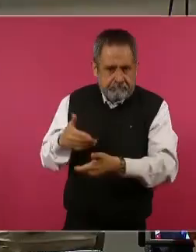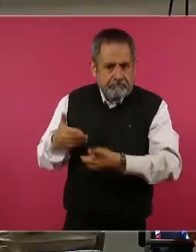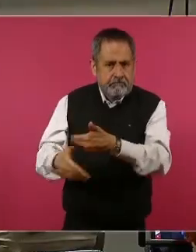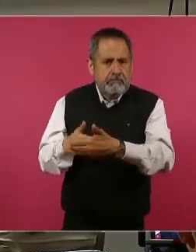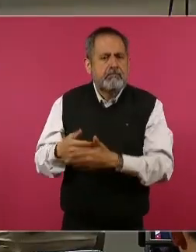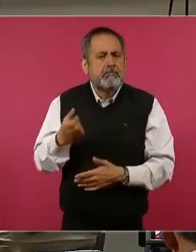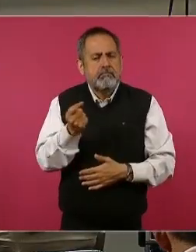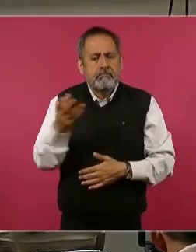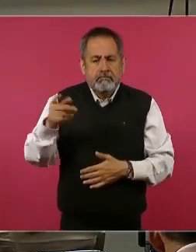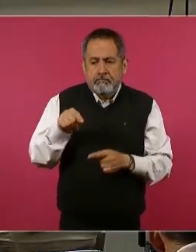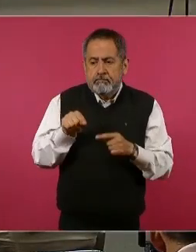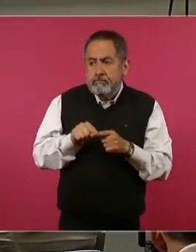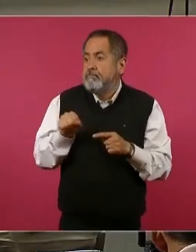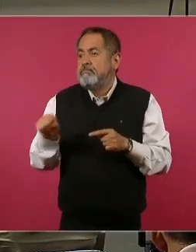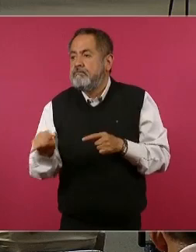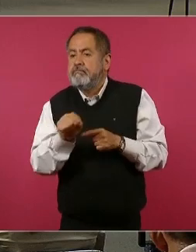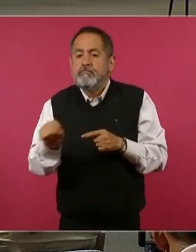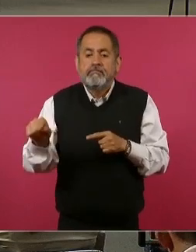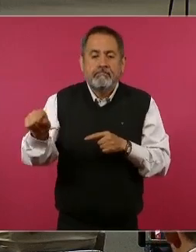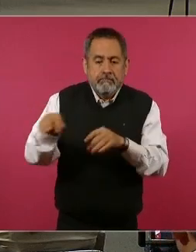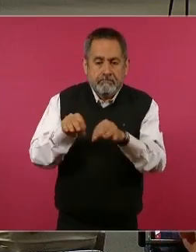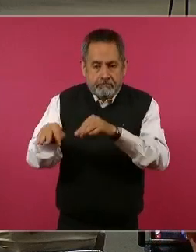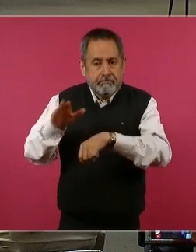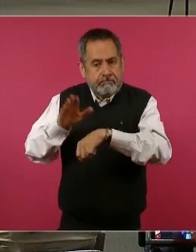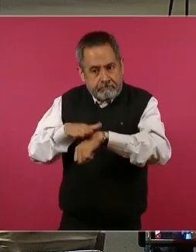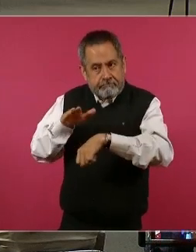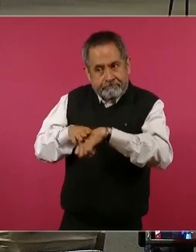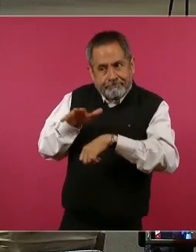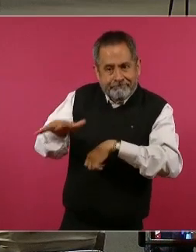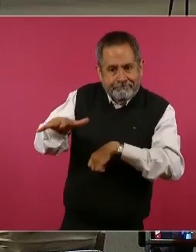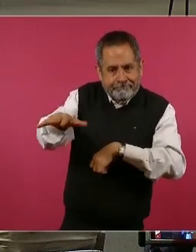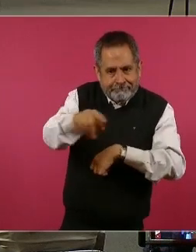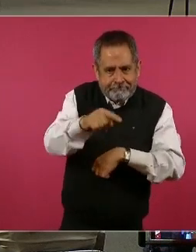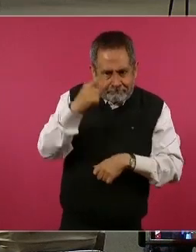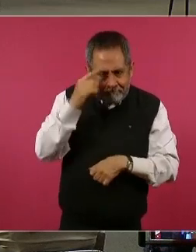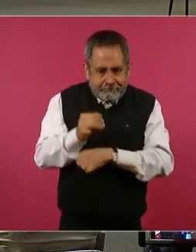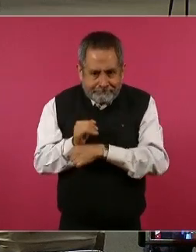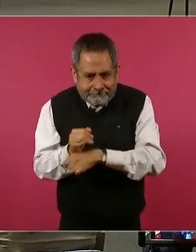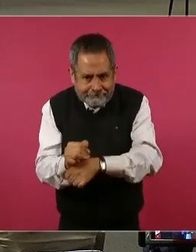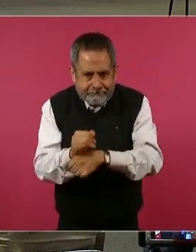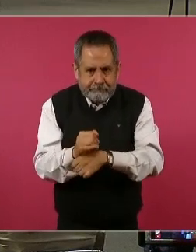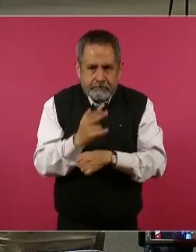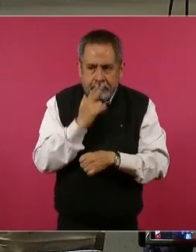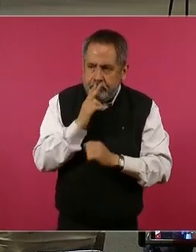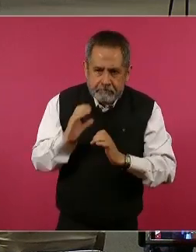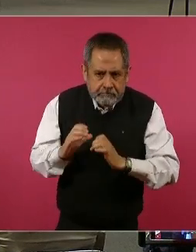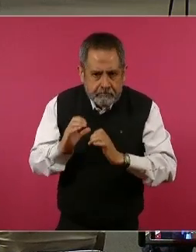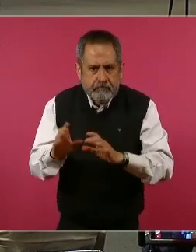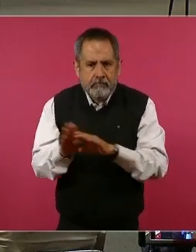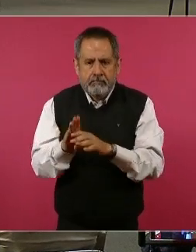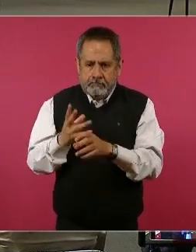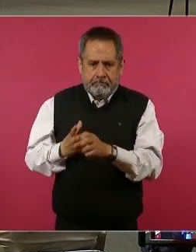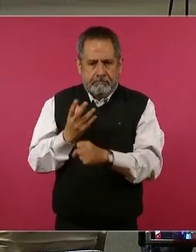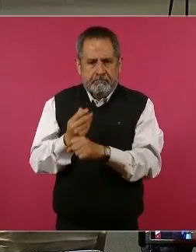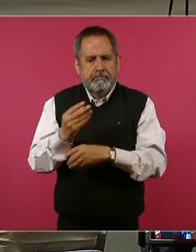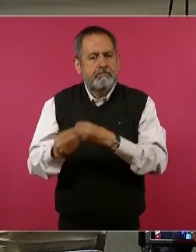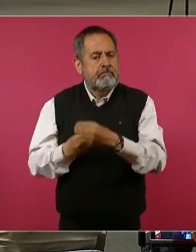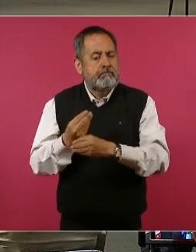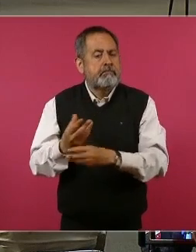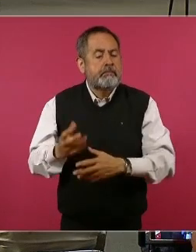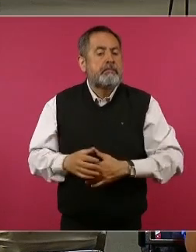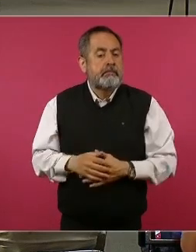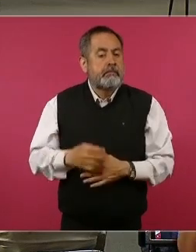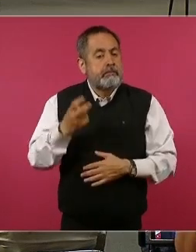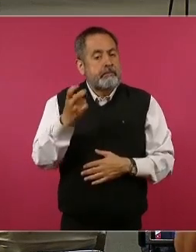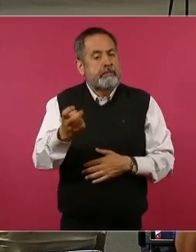trabajar algunas otras zonas en acciones de investigación, conservación y restauración. De manera